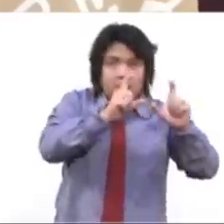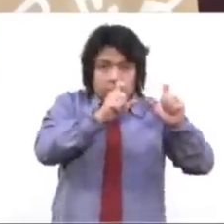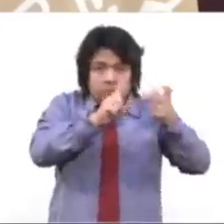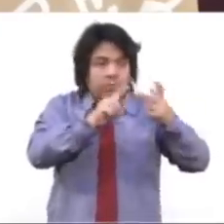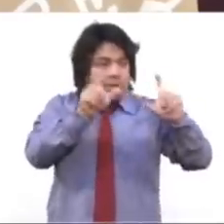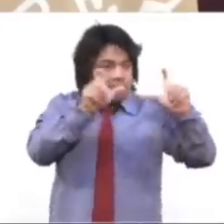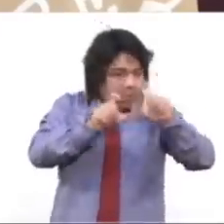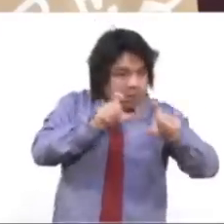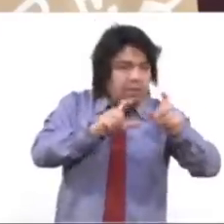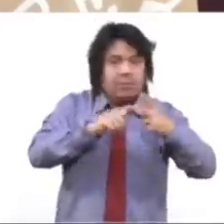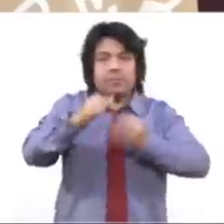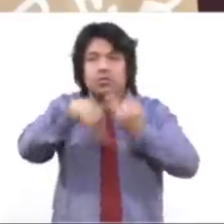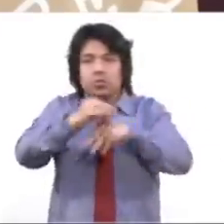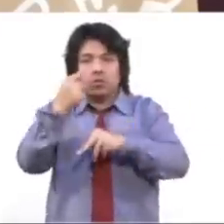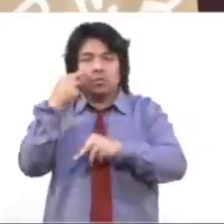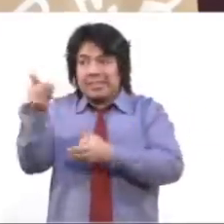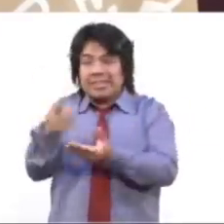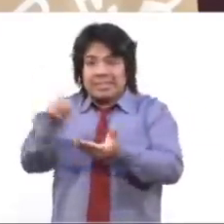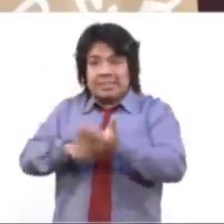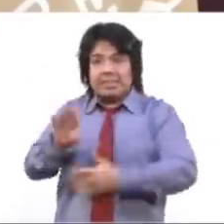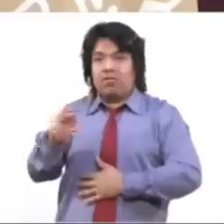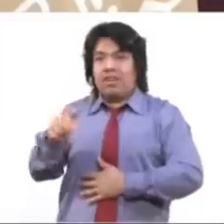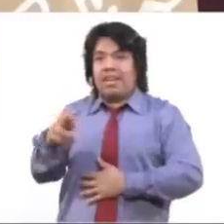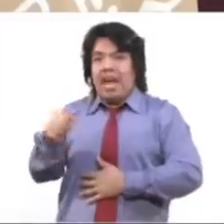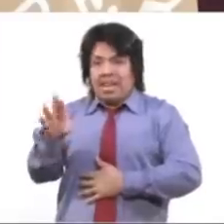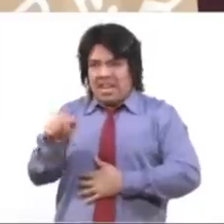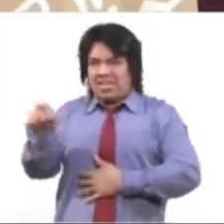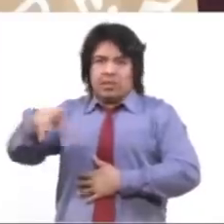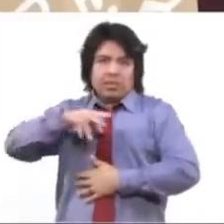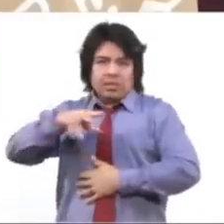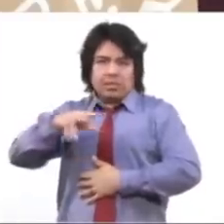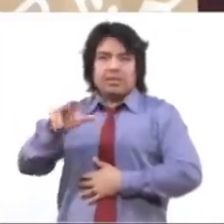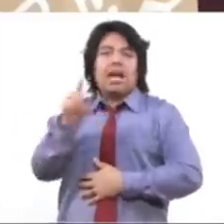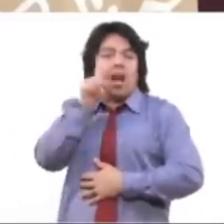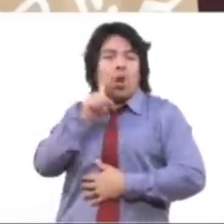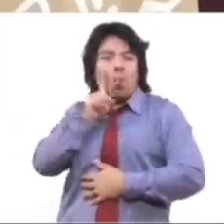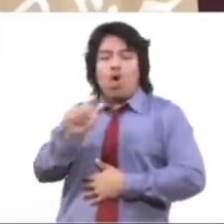química, genética, en la funeraria donde estaban velando Ariadna,